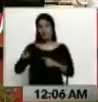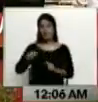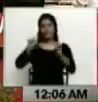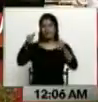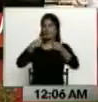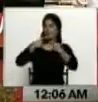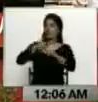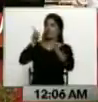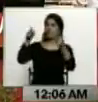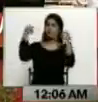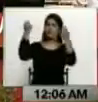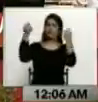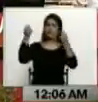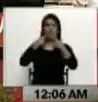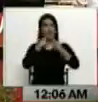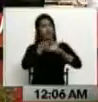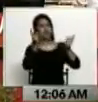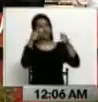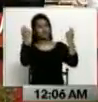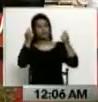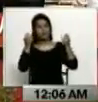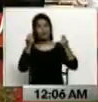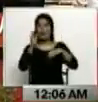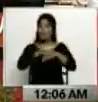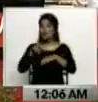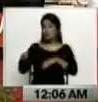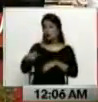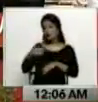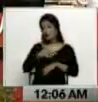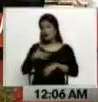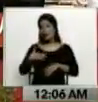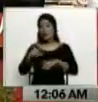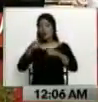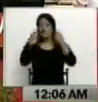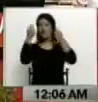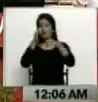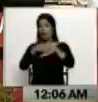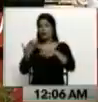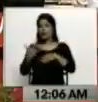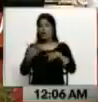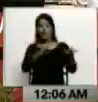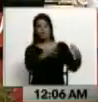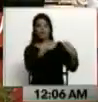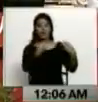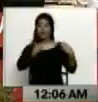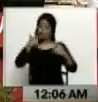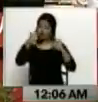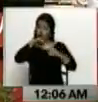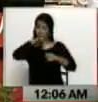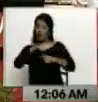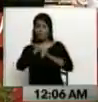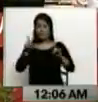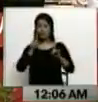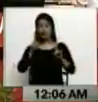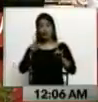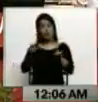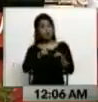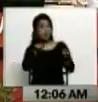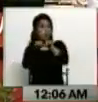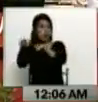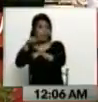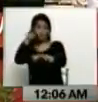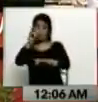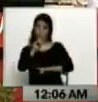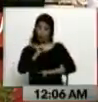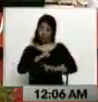vociferar su postura los cuatro vientos porque de eso se trata de que sepan todos que ellos aunque chavista no